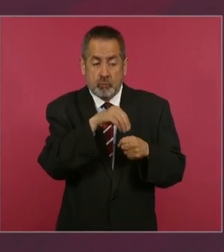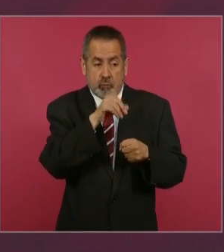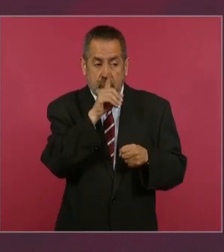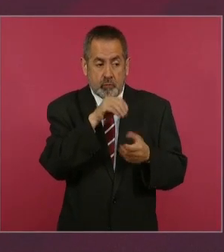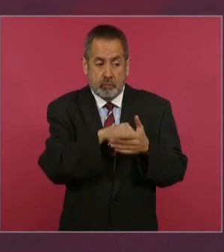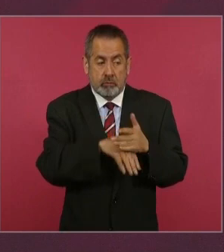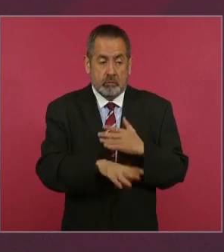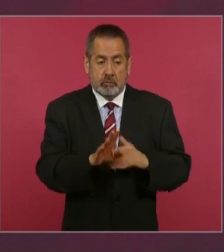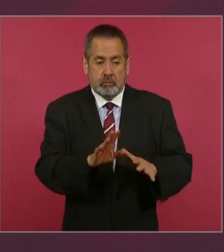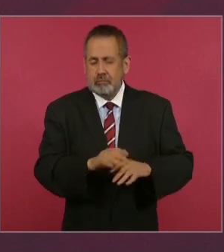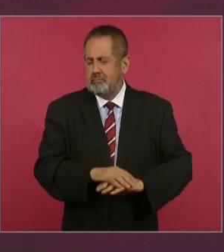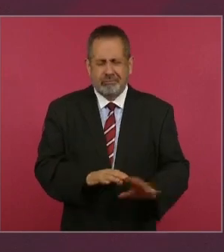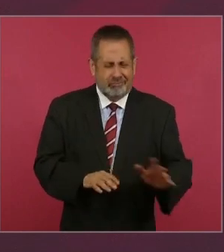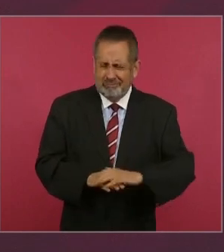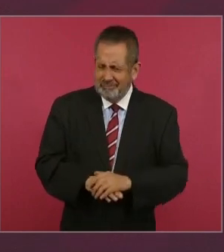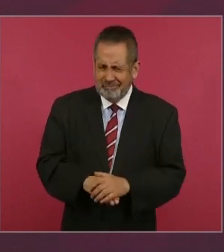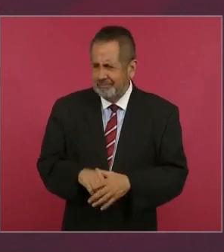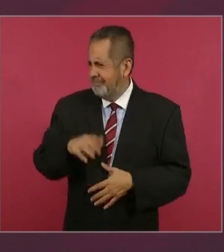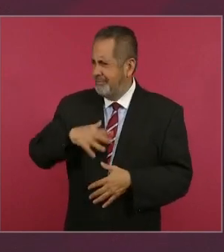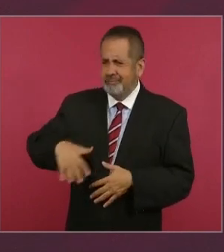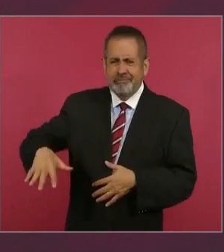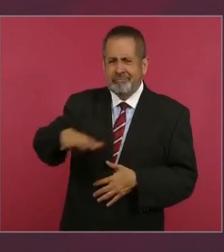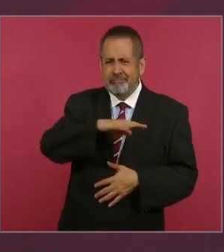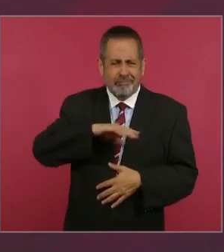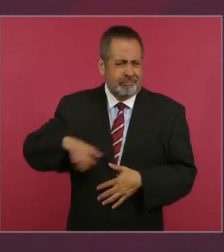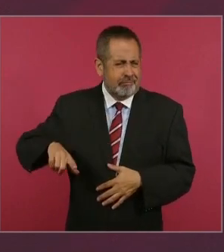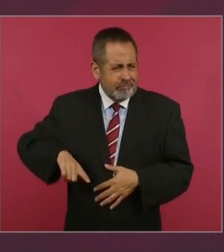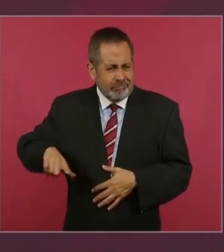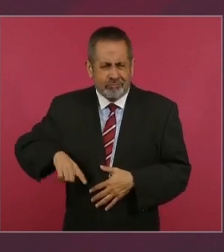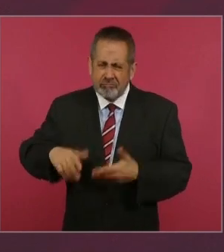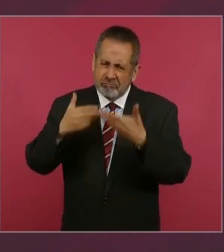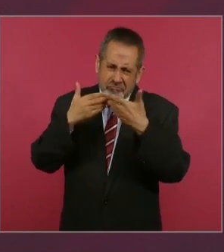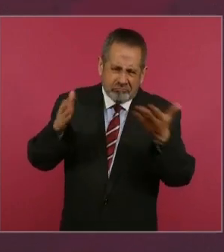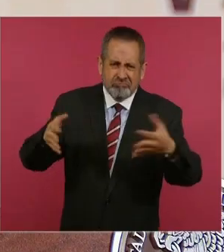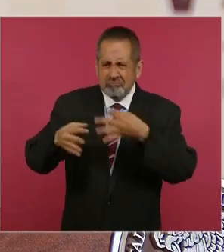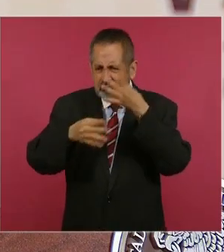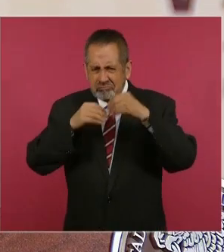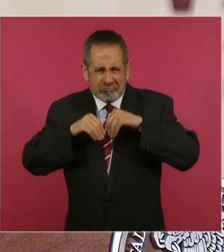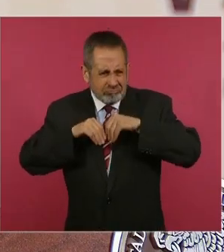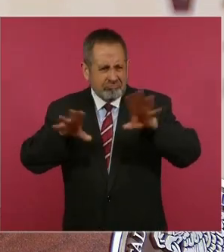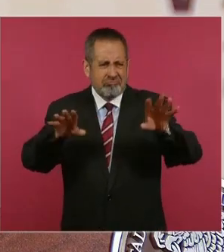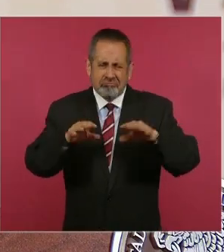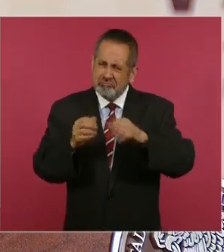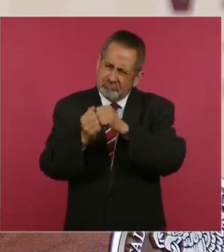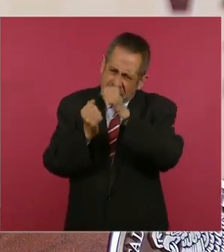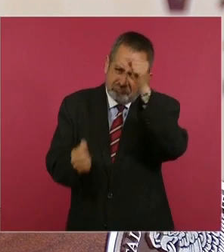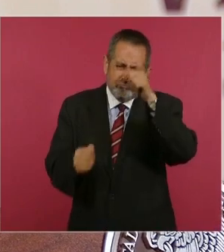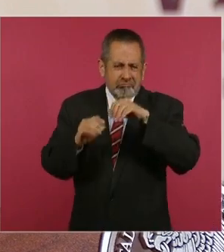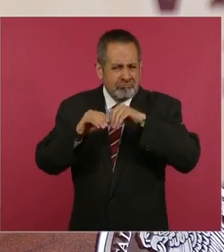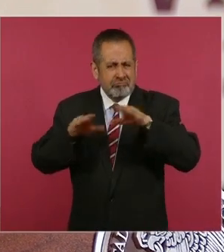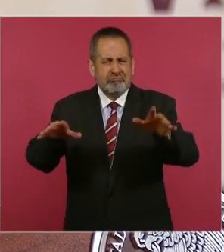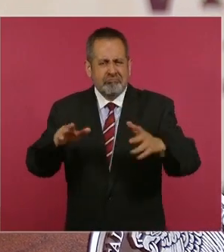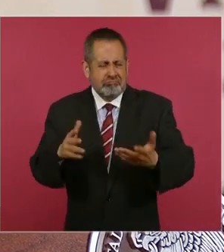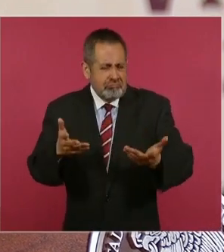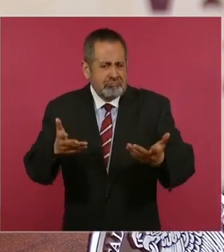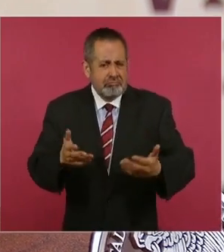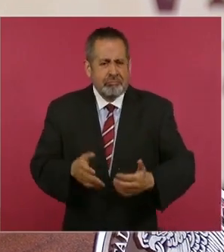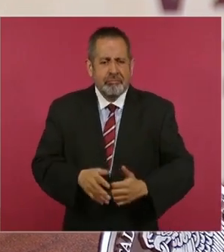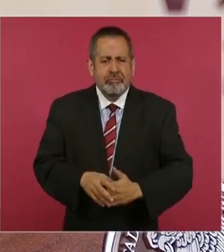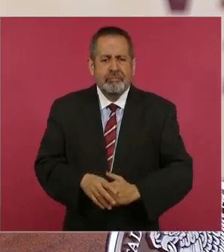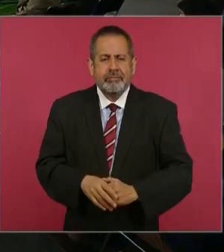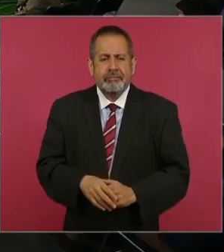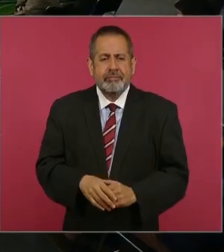habla la vida pública tiene que ser cada vez más pública también no es